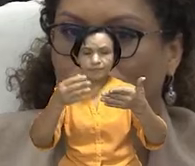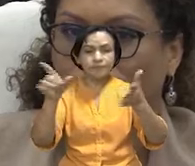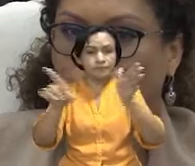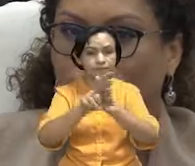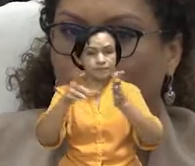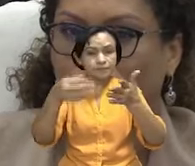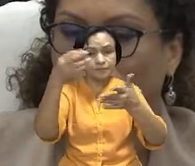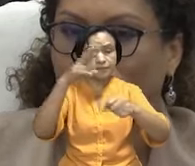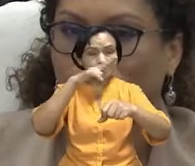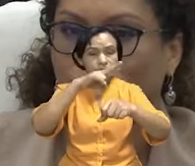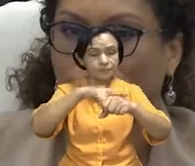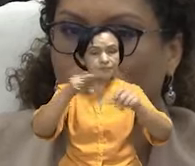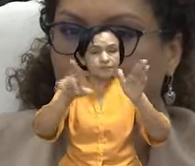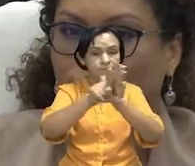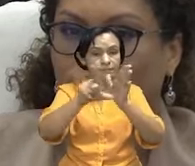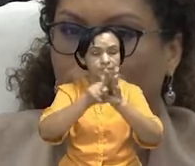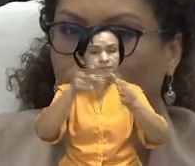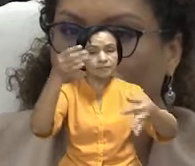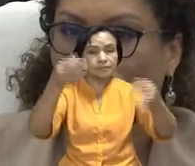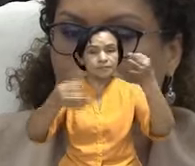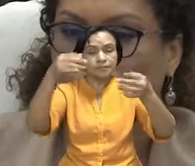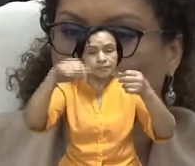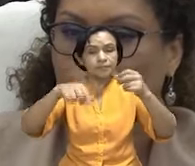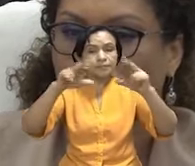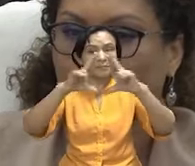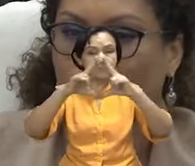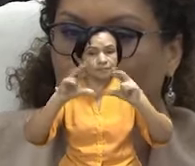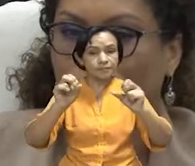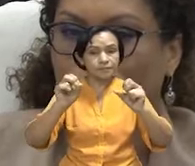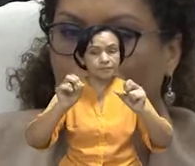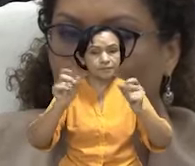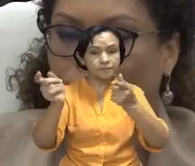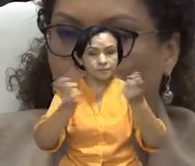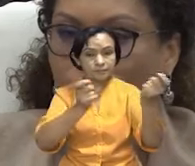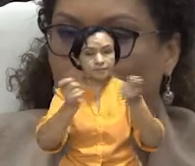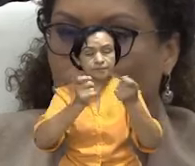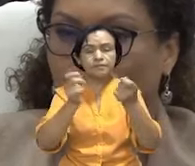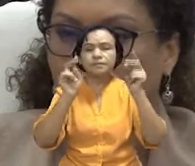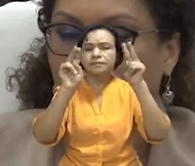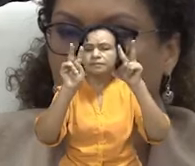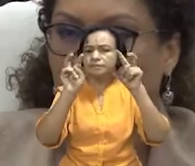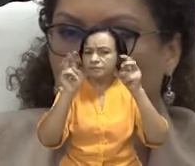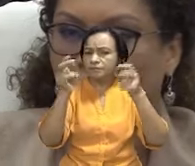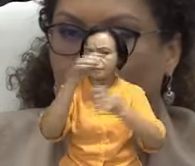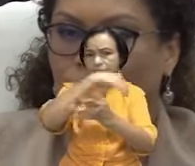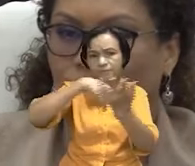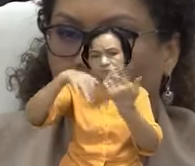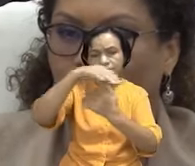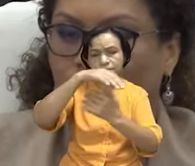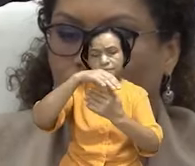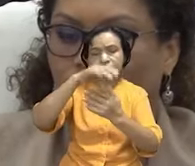seguridad de las normas jurídicas en Nicaragua. Regula en este caso las